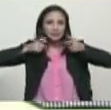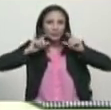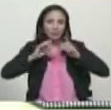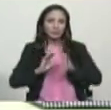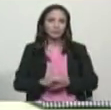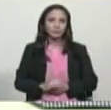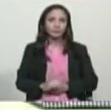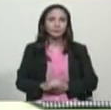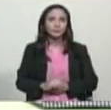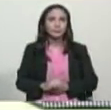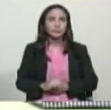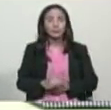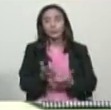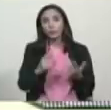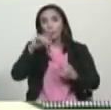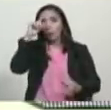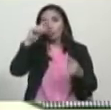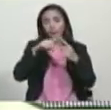señalaba